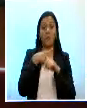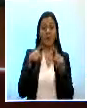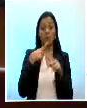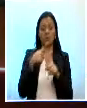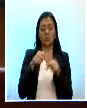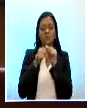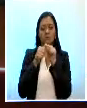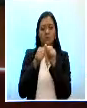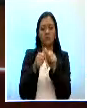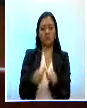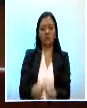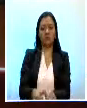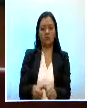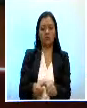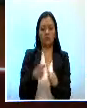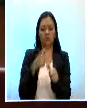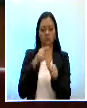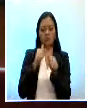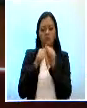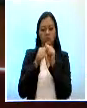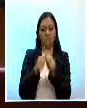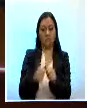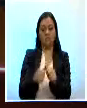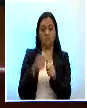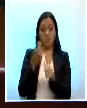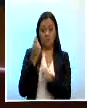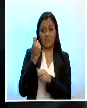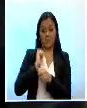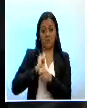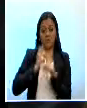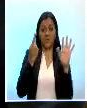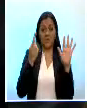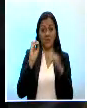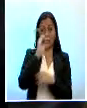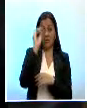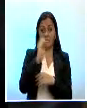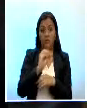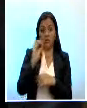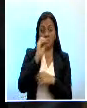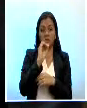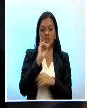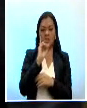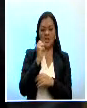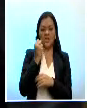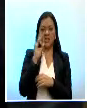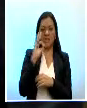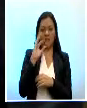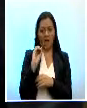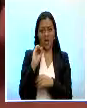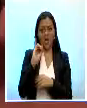se mantiene, e inclusive en un rubro mucho mayor, el 60% para el ISFA y para el ISPOL.